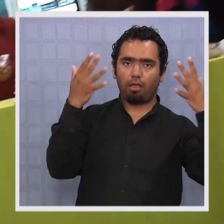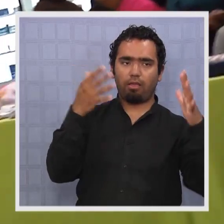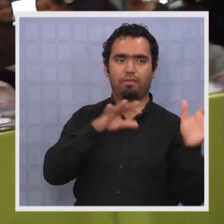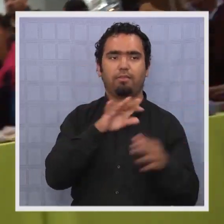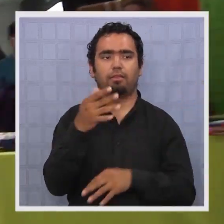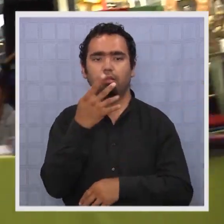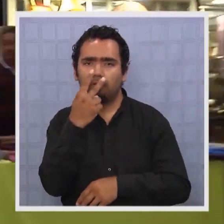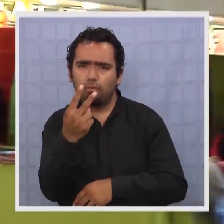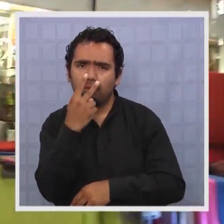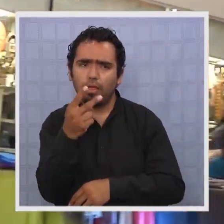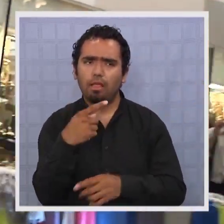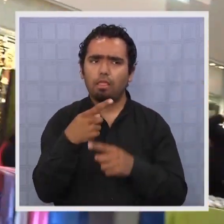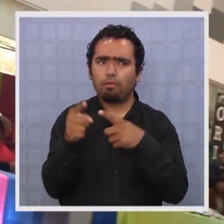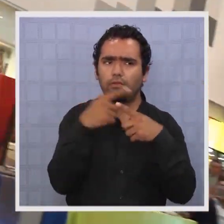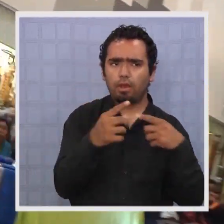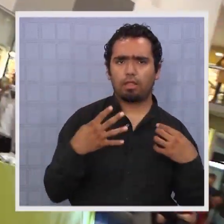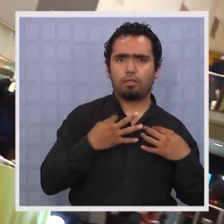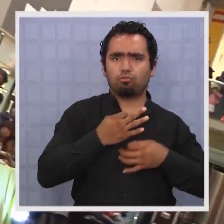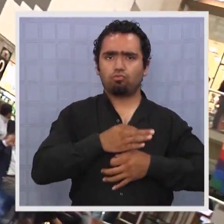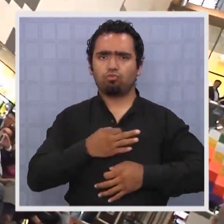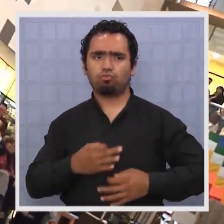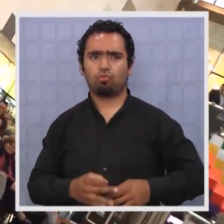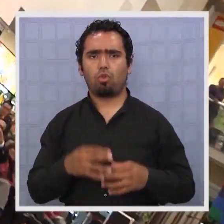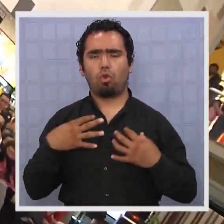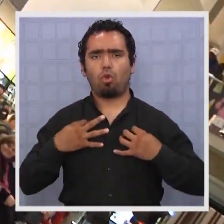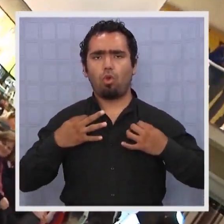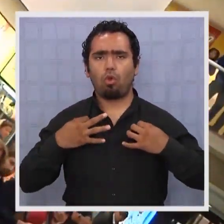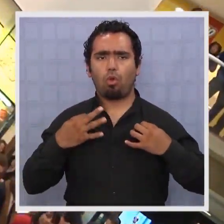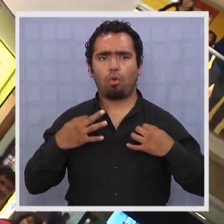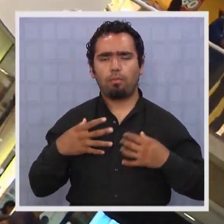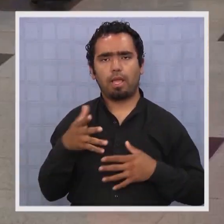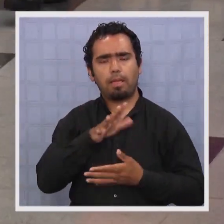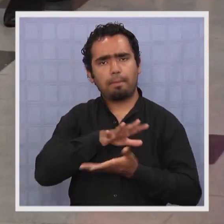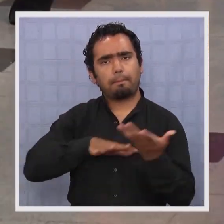diferentes diseños de ropa que confeccionan y que mezclan las